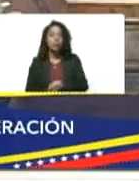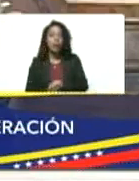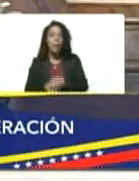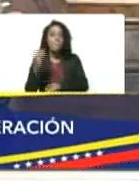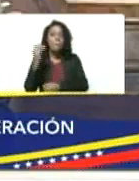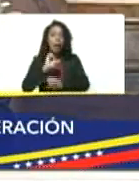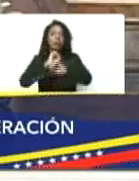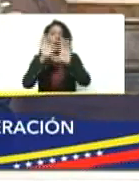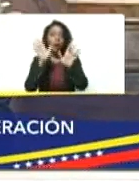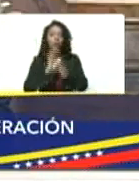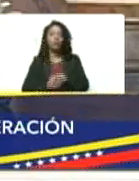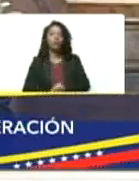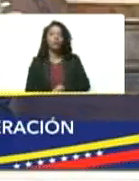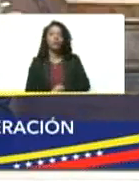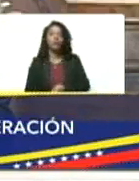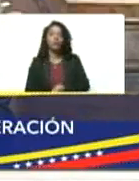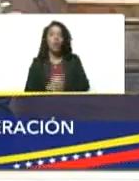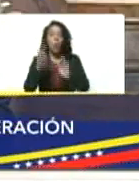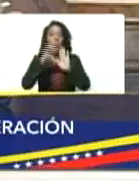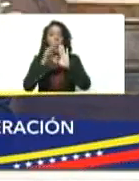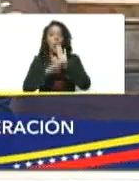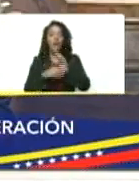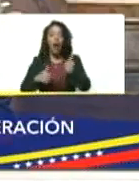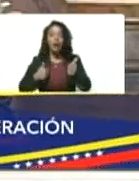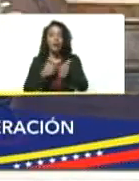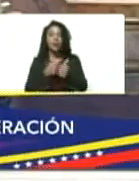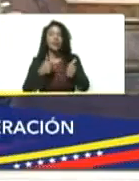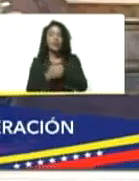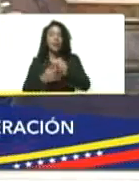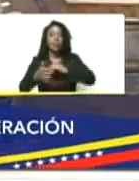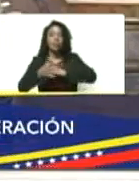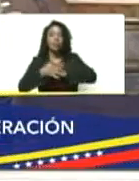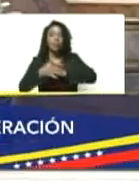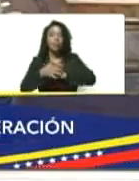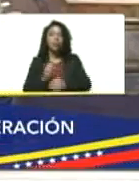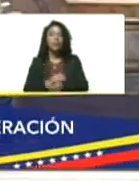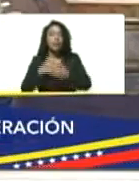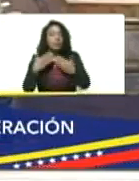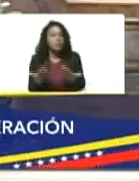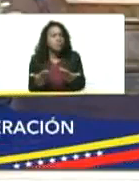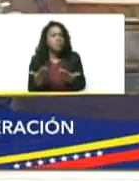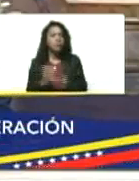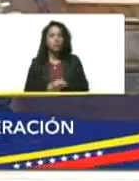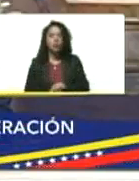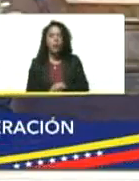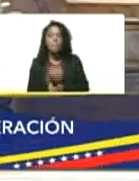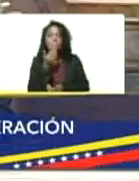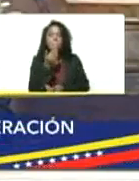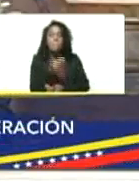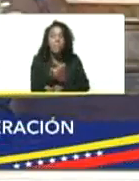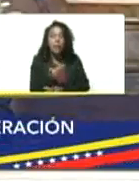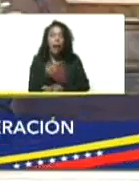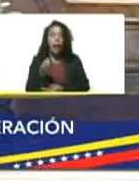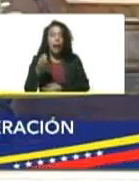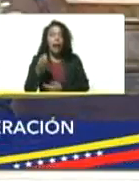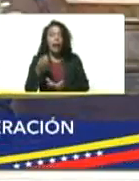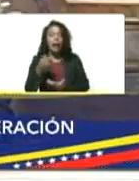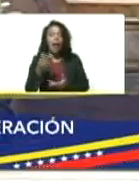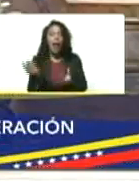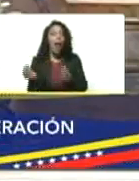eficiente y un nivel de asistencia técnica que permita que el memorándum